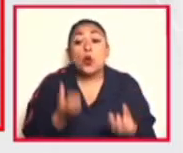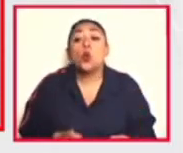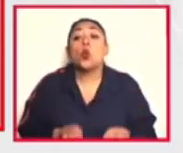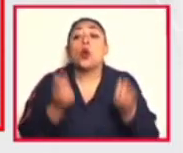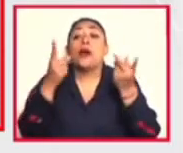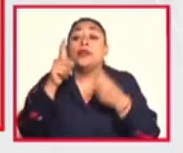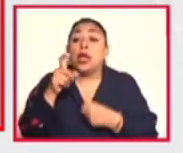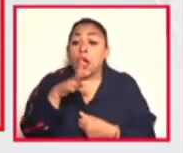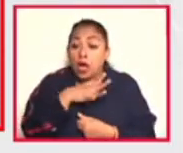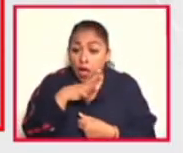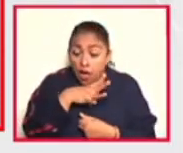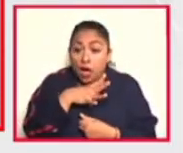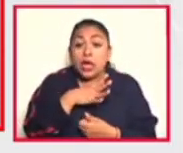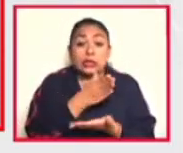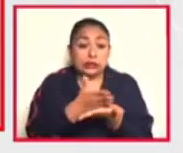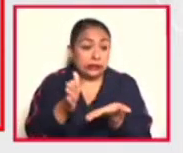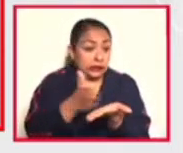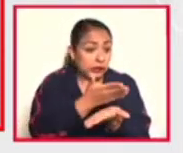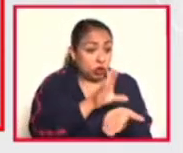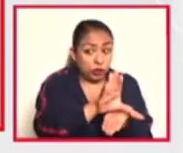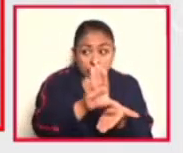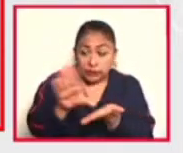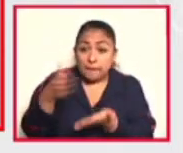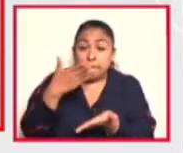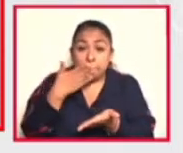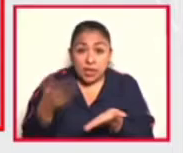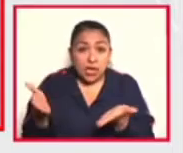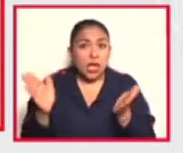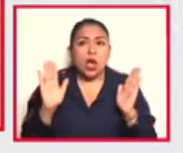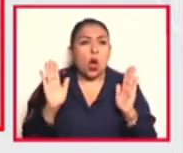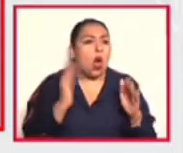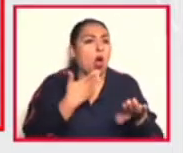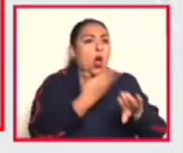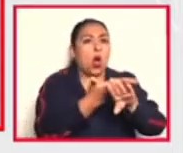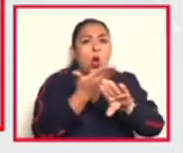que distribuirla adecuadamente sin que se afecte